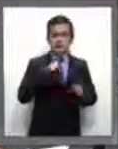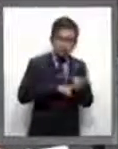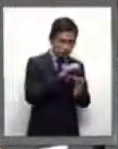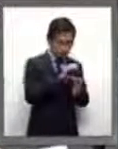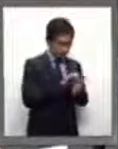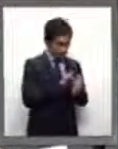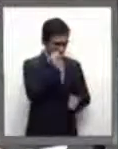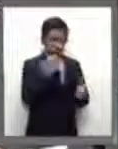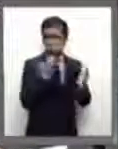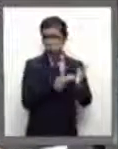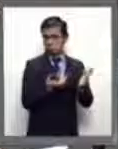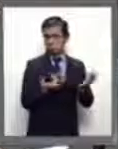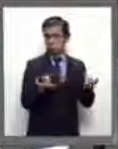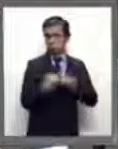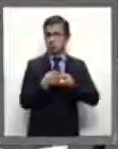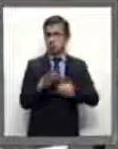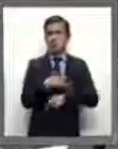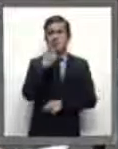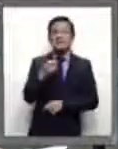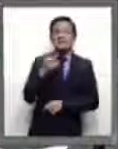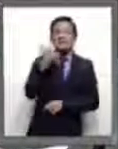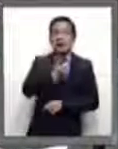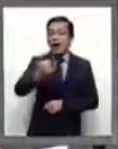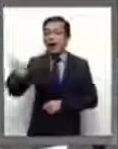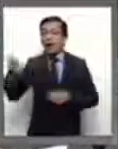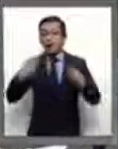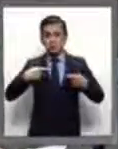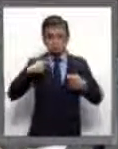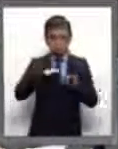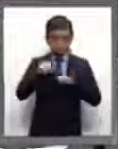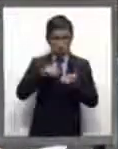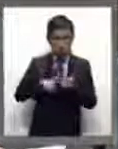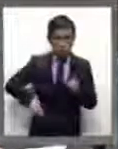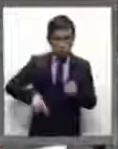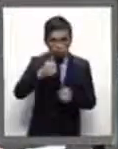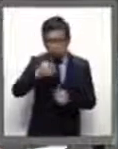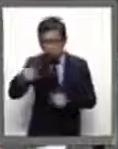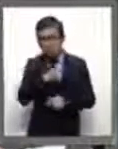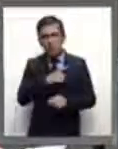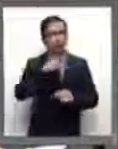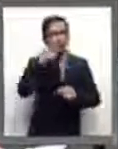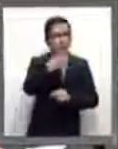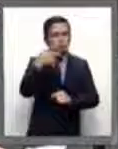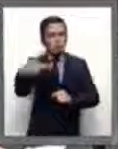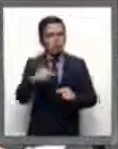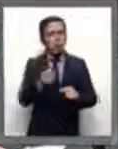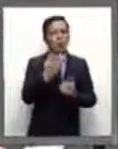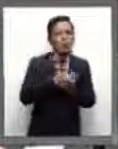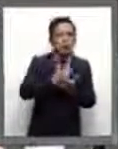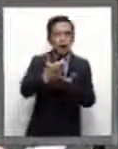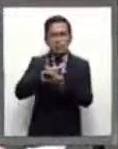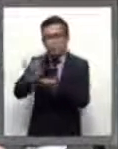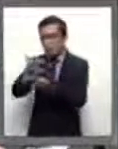obliga a que cada servidor público tenga señalado su salario su percepción, tomando en cuenta las